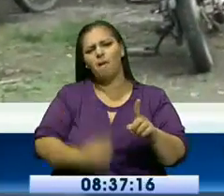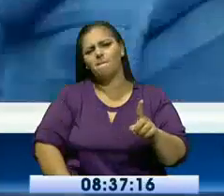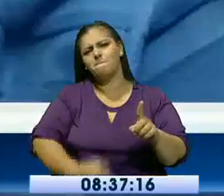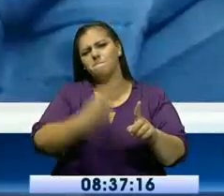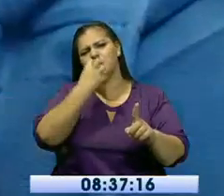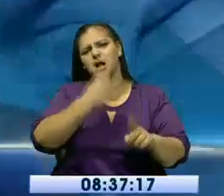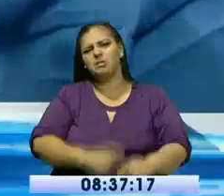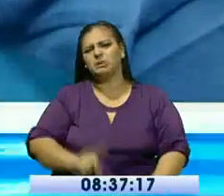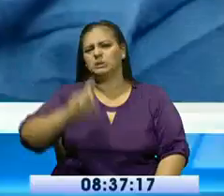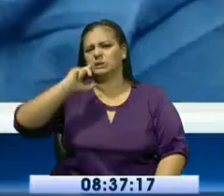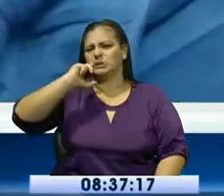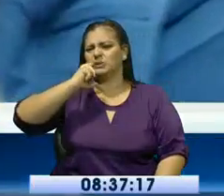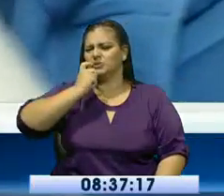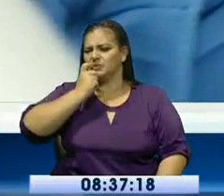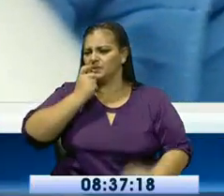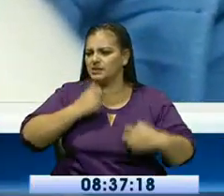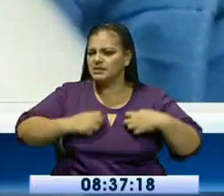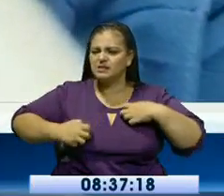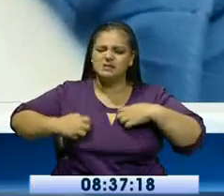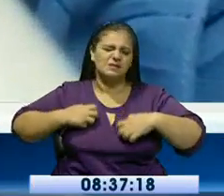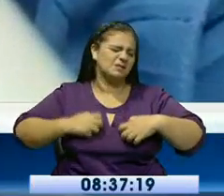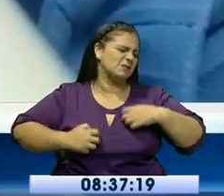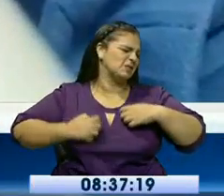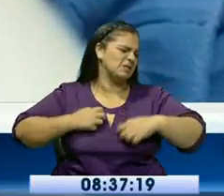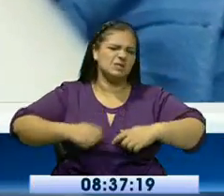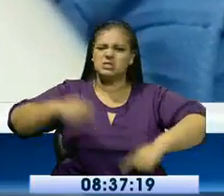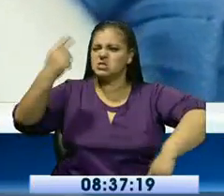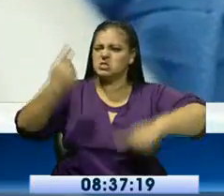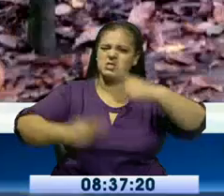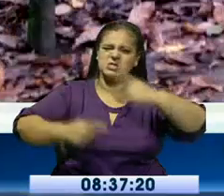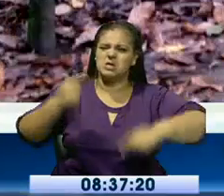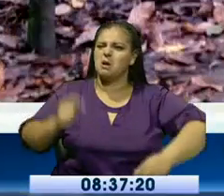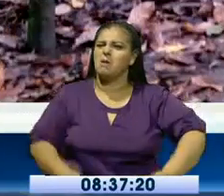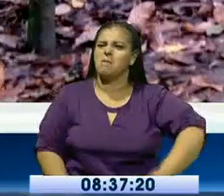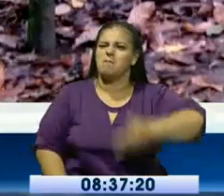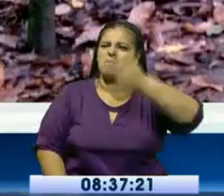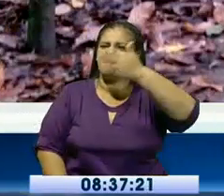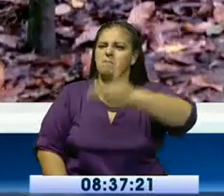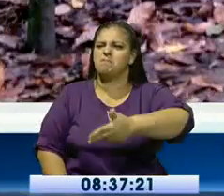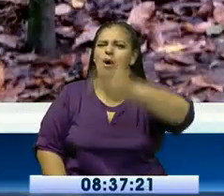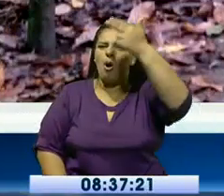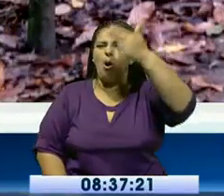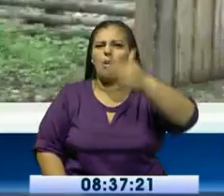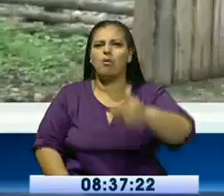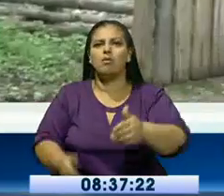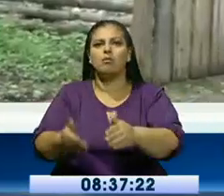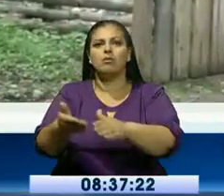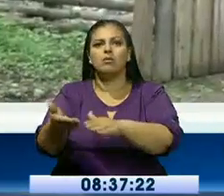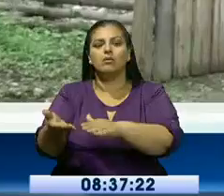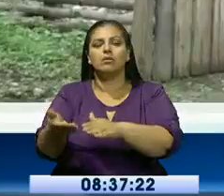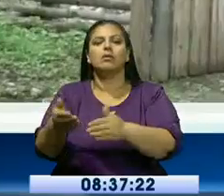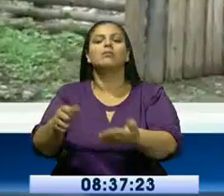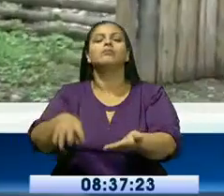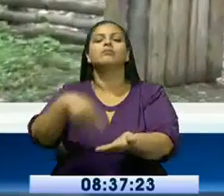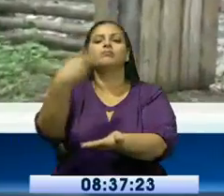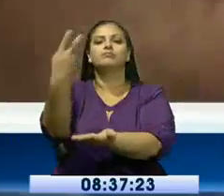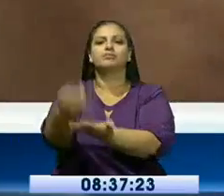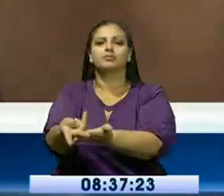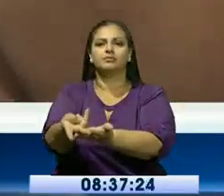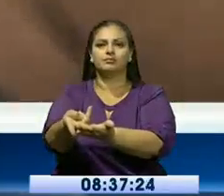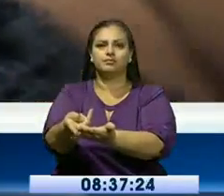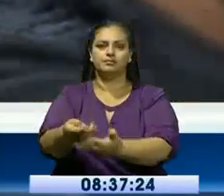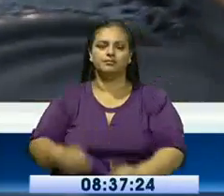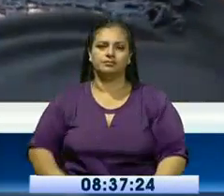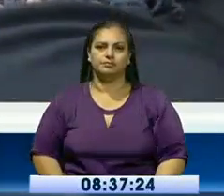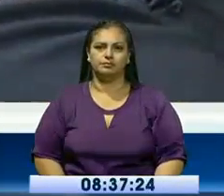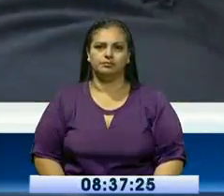que terminaron con un intento de femicidio y el suicidio en el recinto Candilejo del cantón Baba, zona rural donde